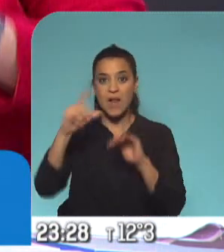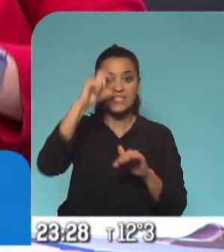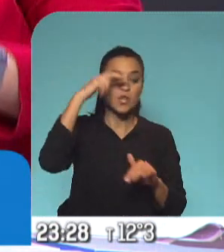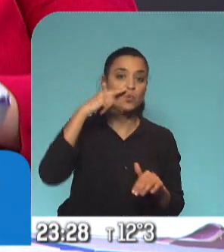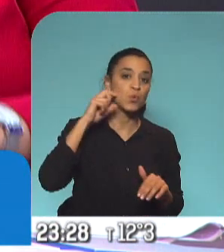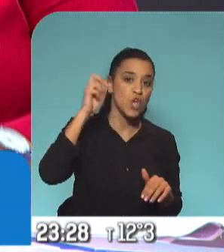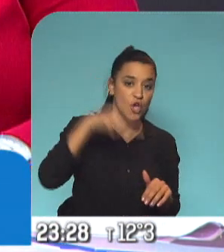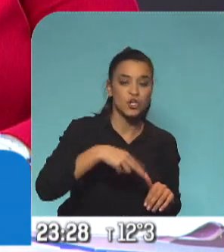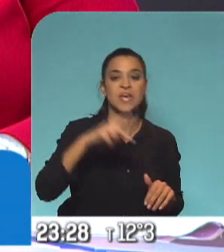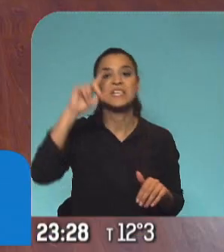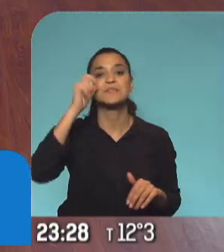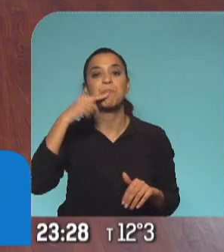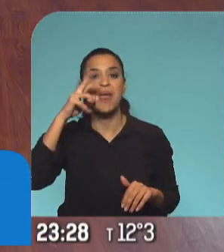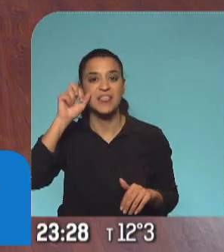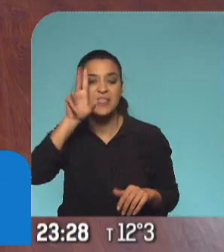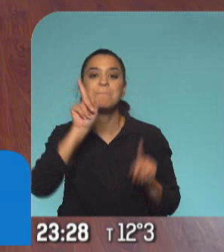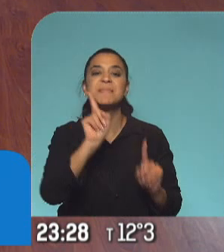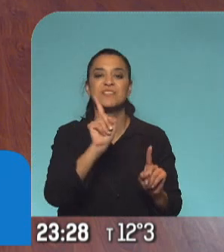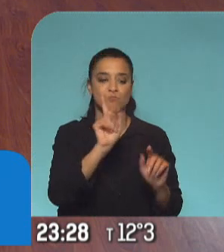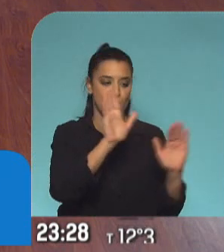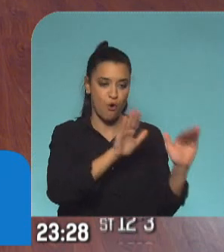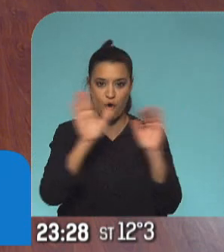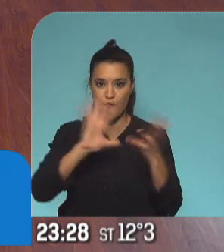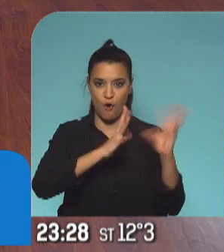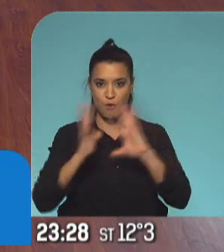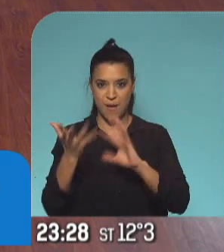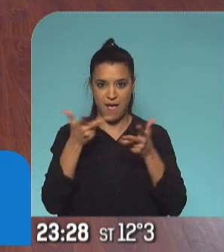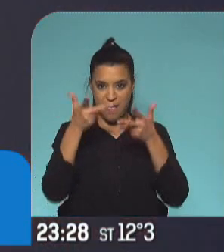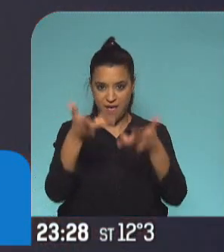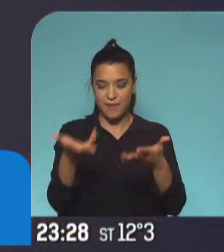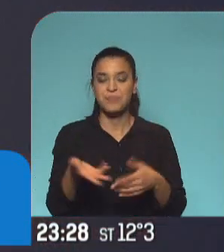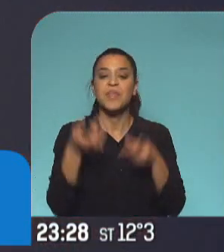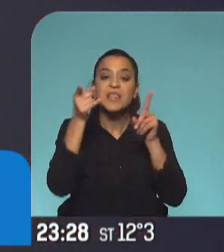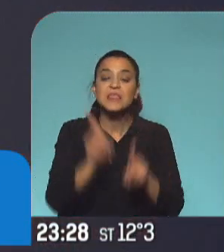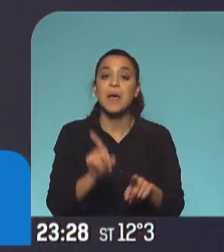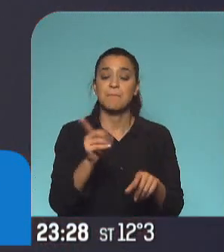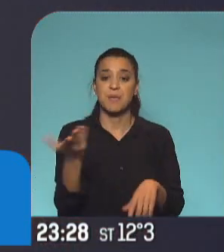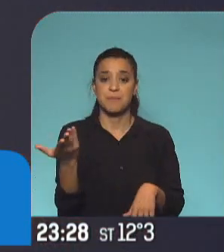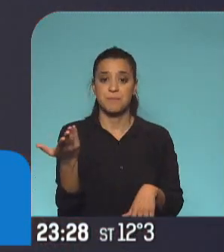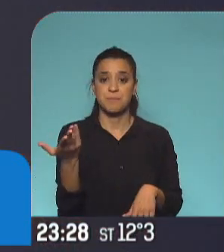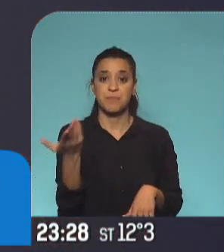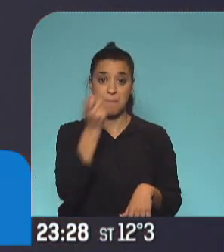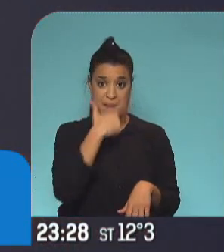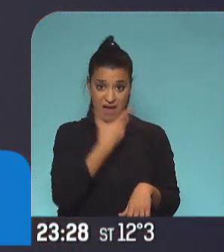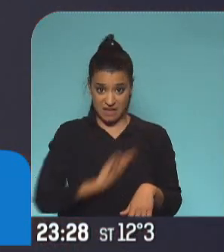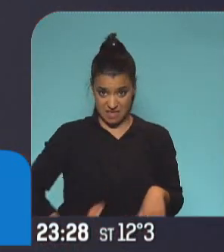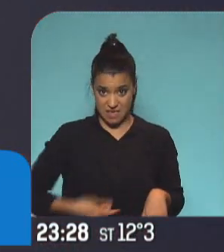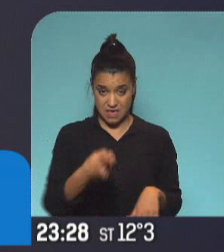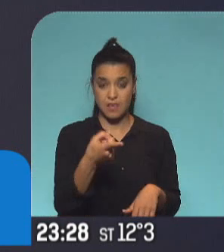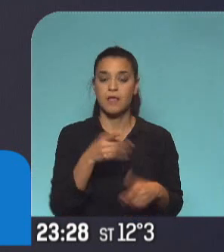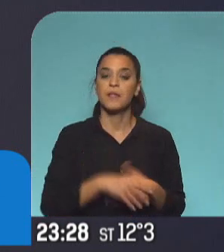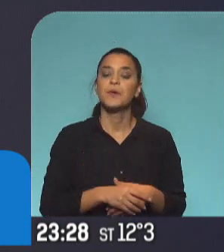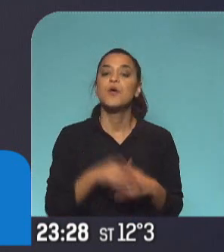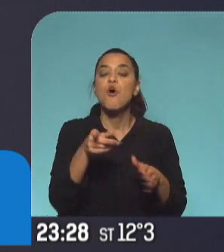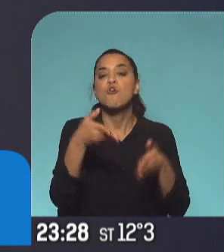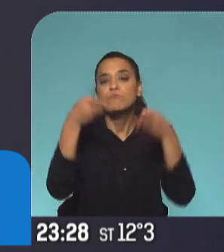Espert, utilizaron los mismos términos, y después en el caso del presidente de Macri, de